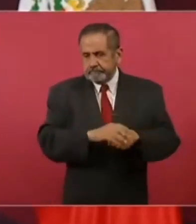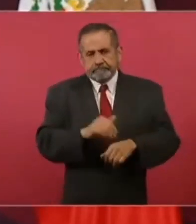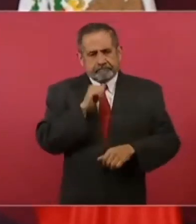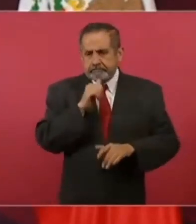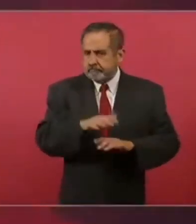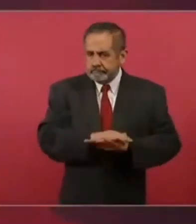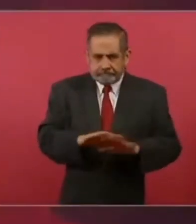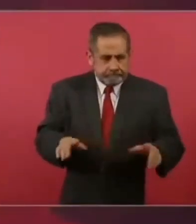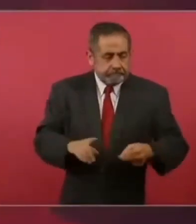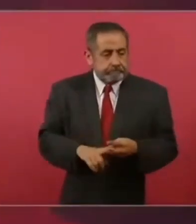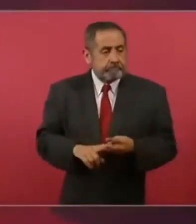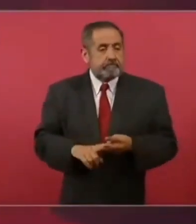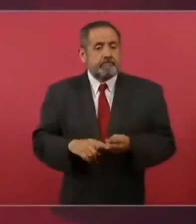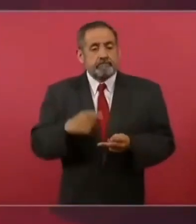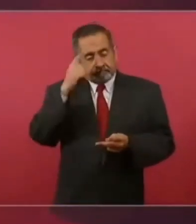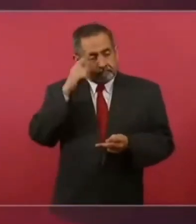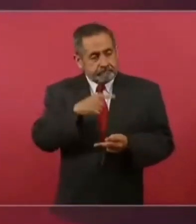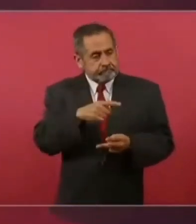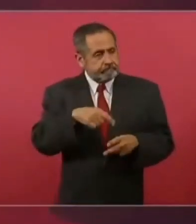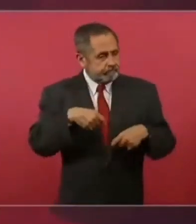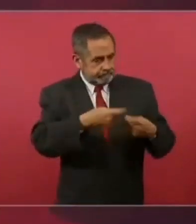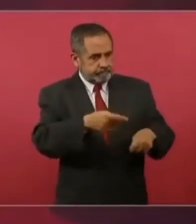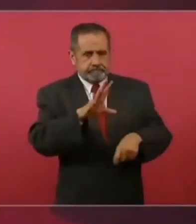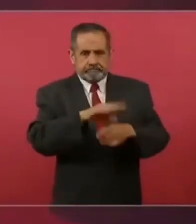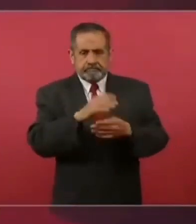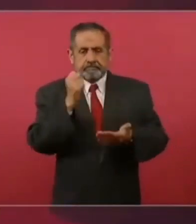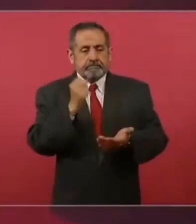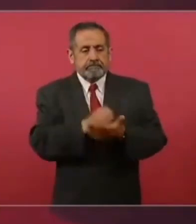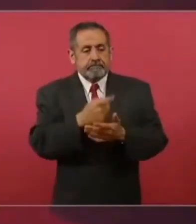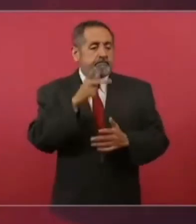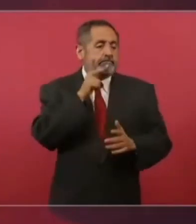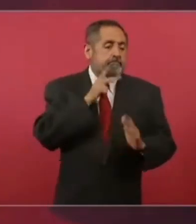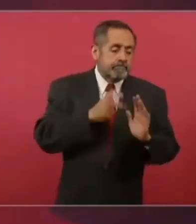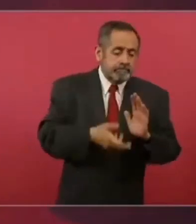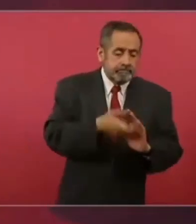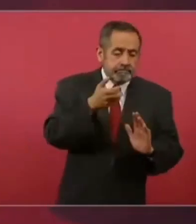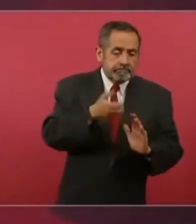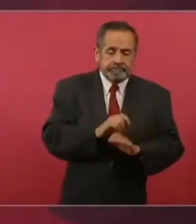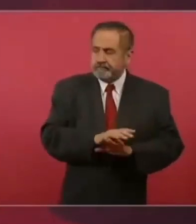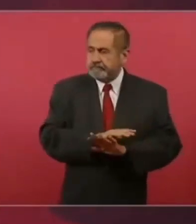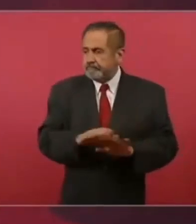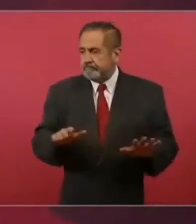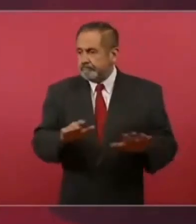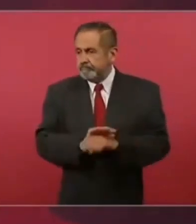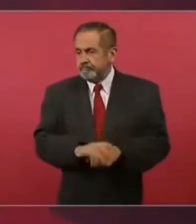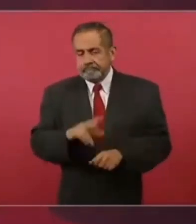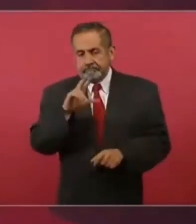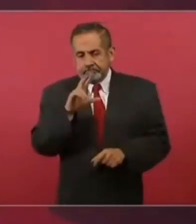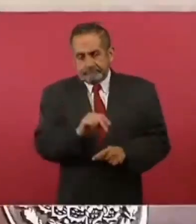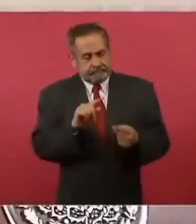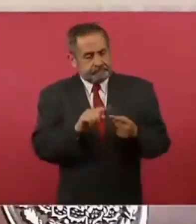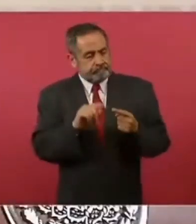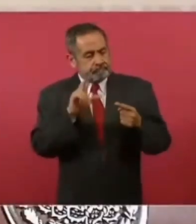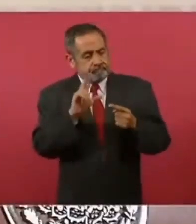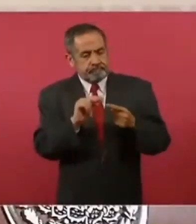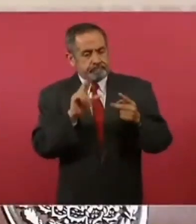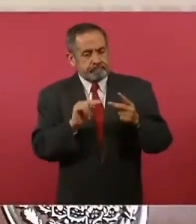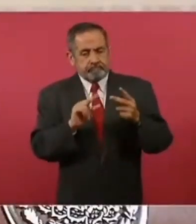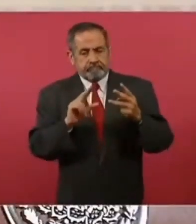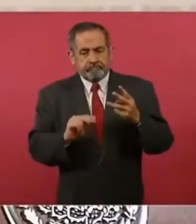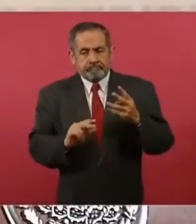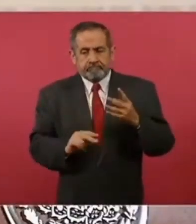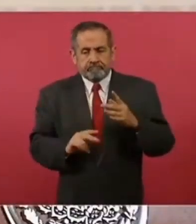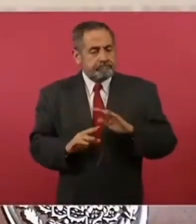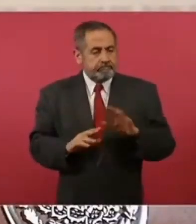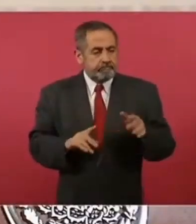para la explotación del petróleo, no hay concesiones para que se siga privatizando la